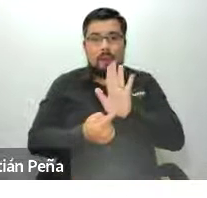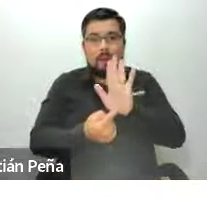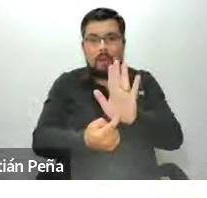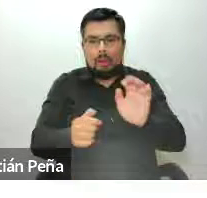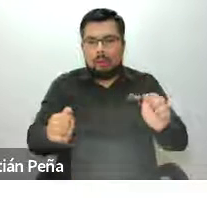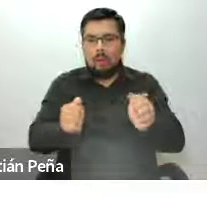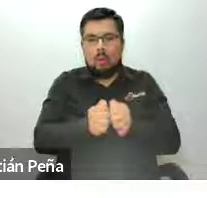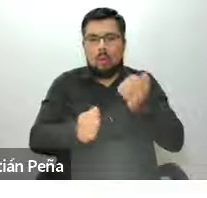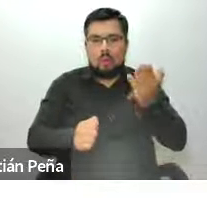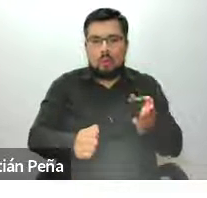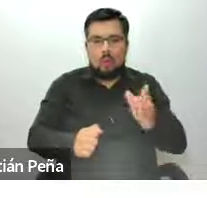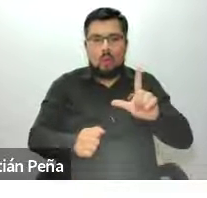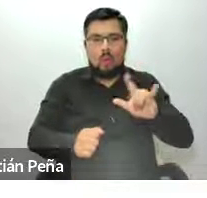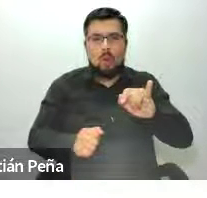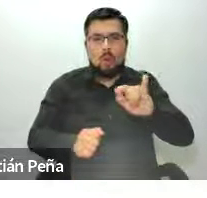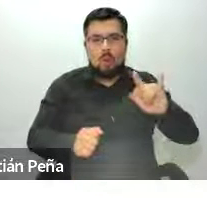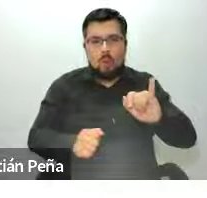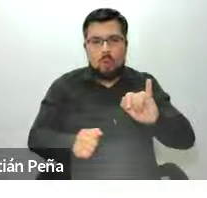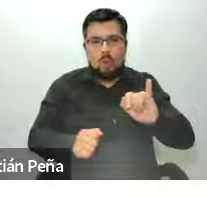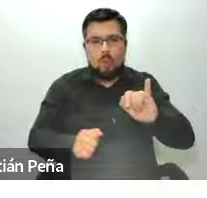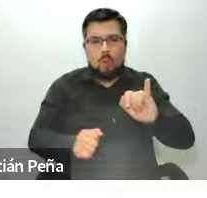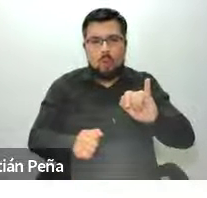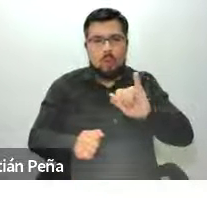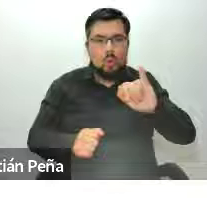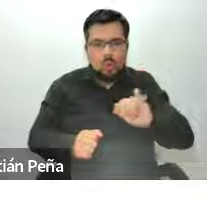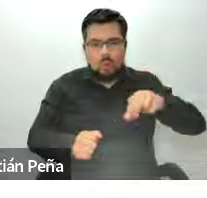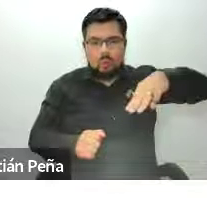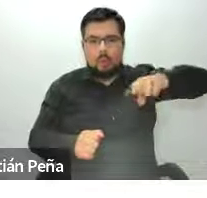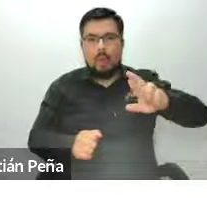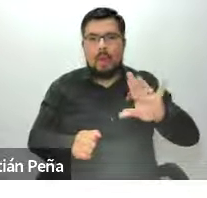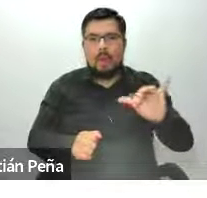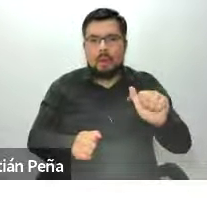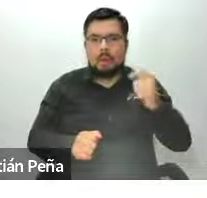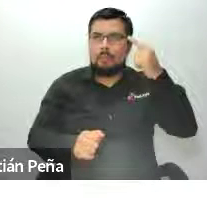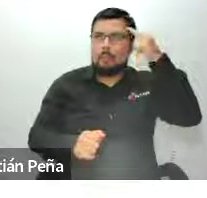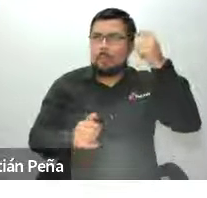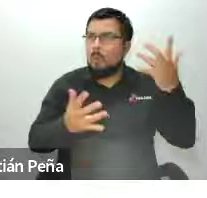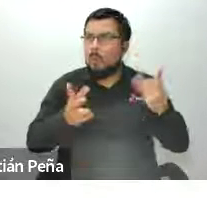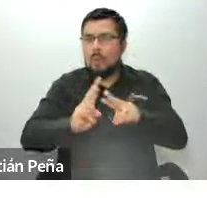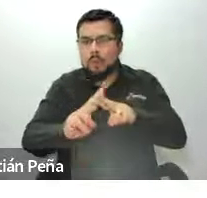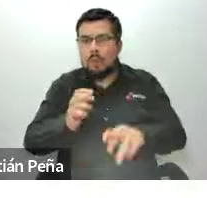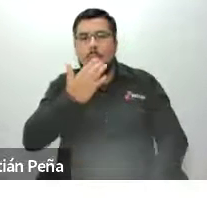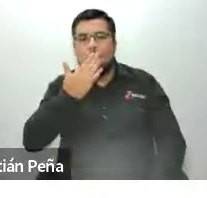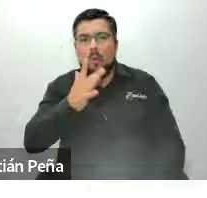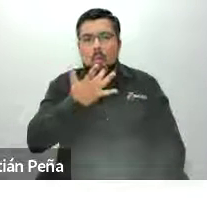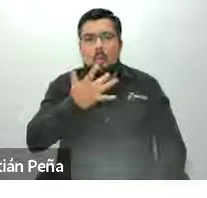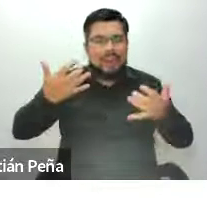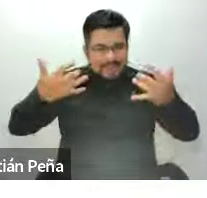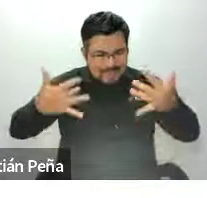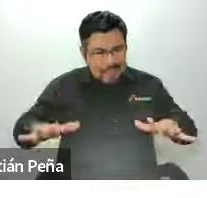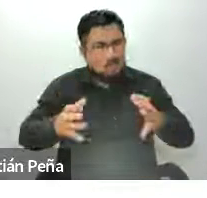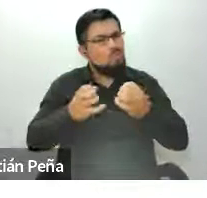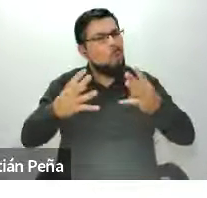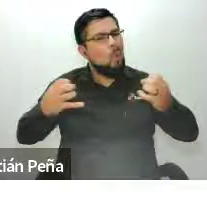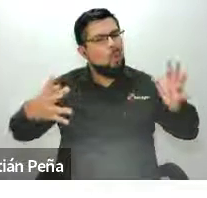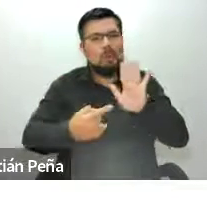preguntamos harto cómo hacerla de la mejor forma posible, porque hemos hecho muchas presentaciones de las progresiones